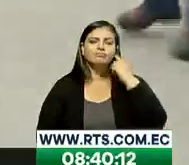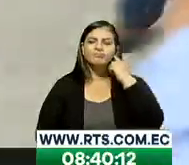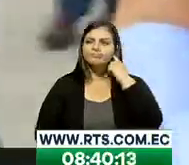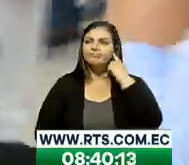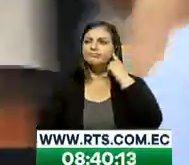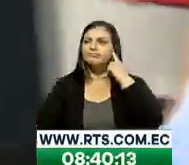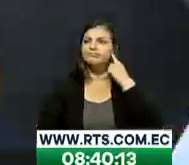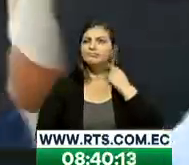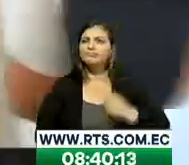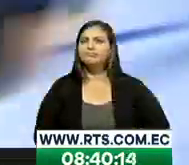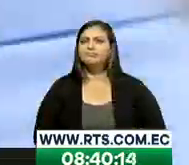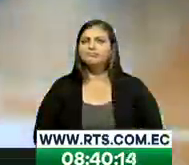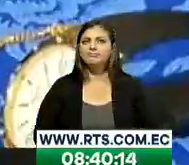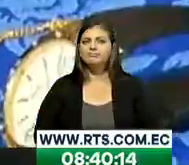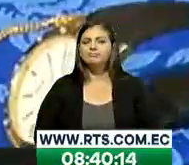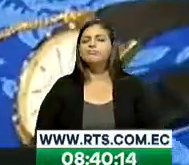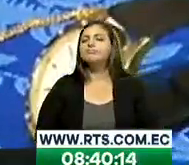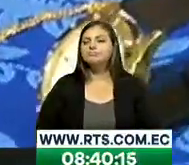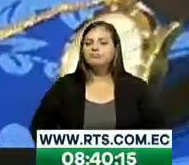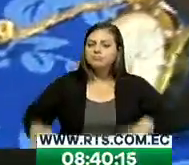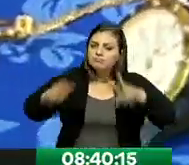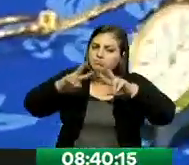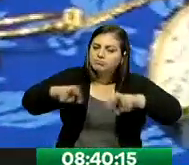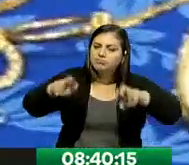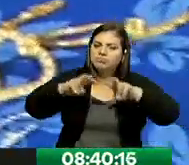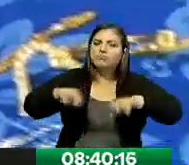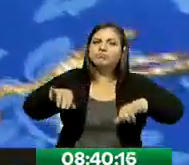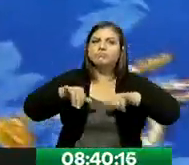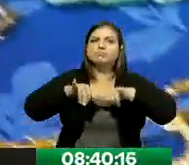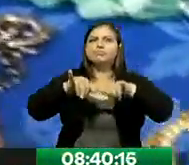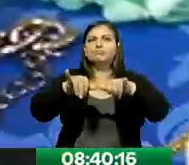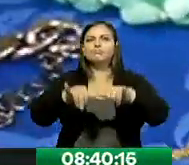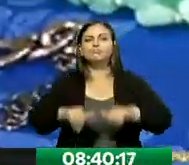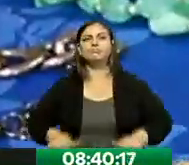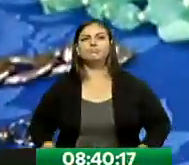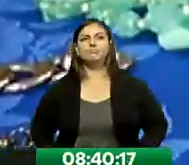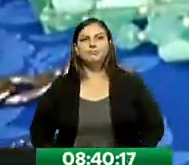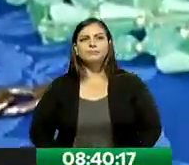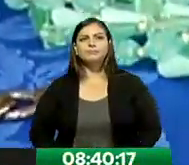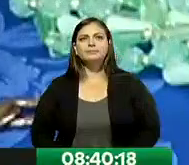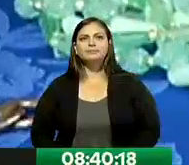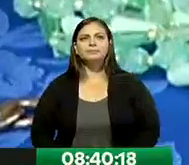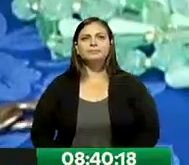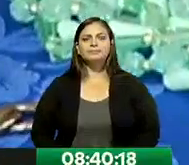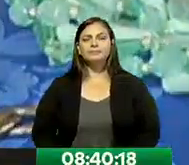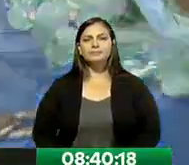pues las investigaciones continúan. Informó José Morales.